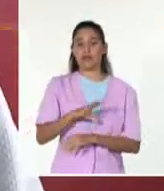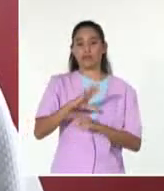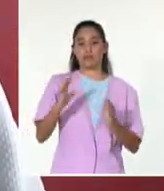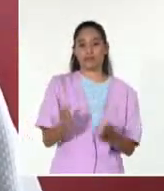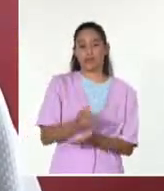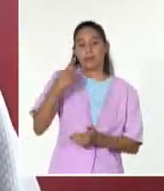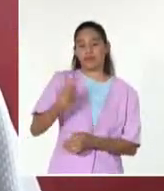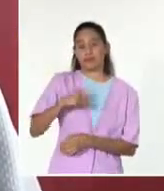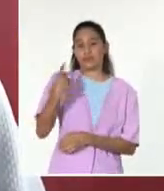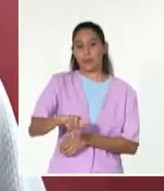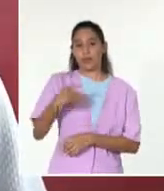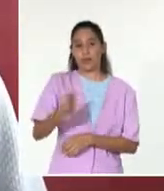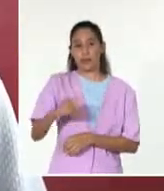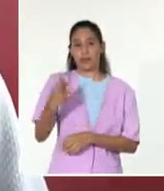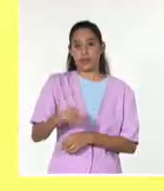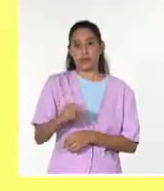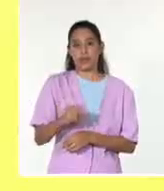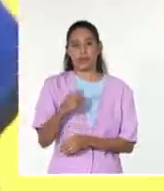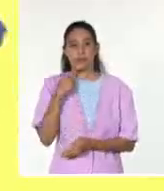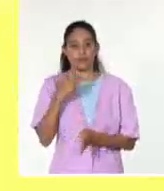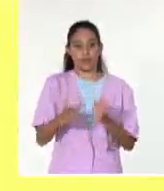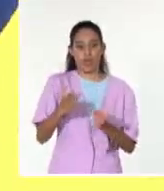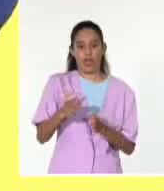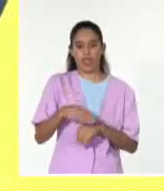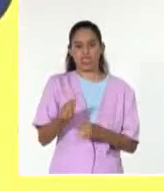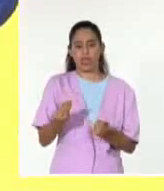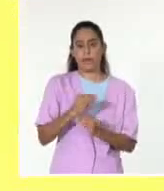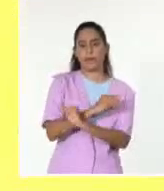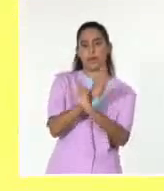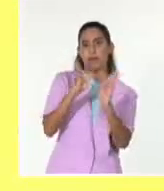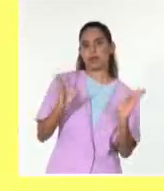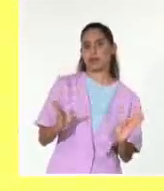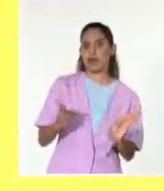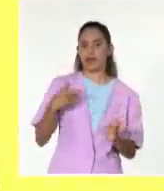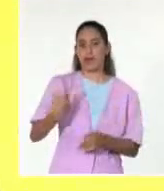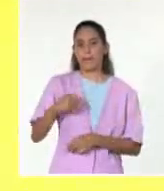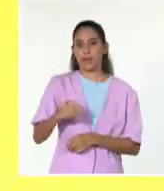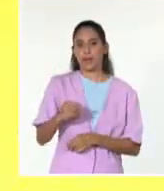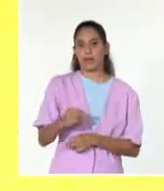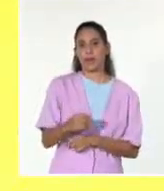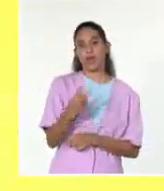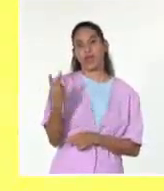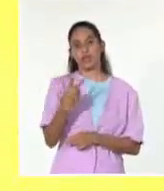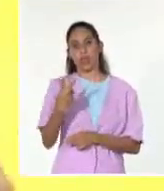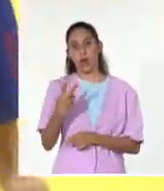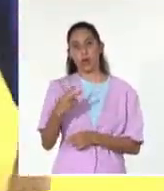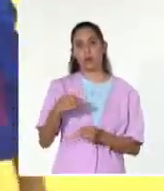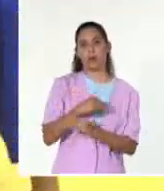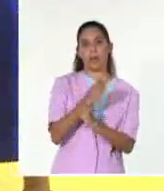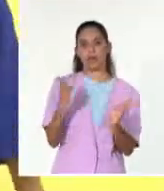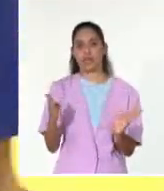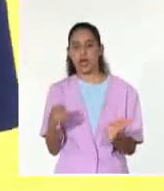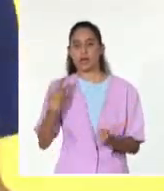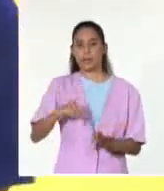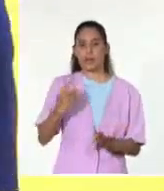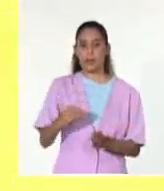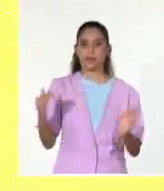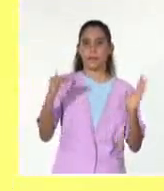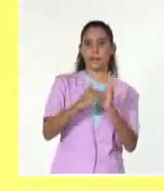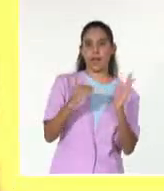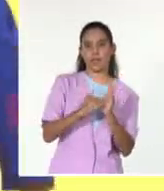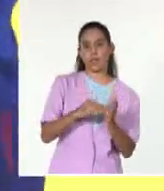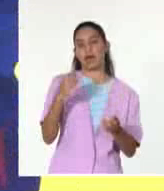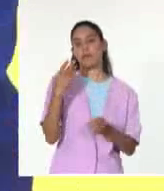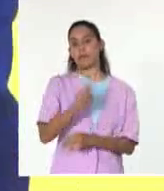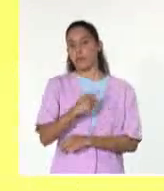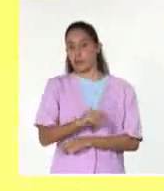terminamos la primera sesión de la mañana. Estamos entrenando todos los días dos sesiones hasta el sábado. El sábado también hacemos judo por la mañana y físico retrocedido